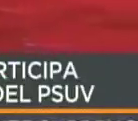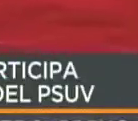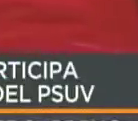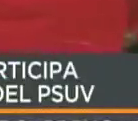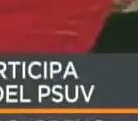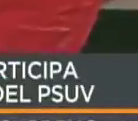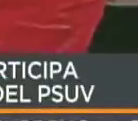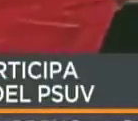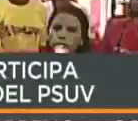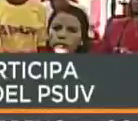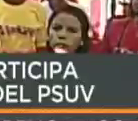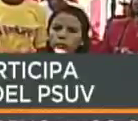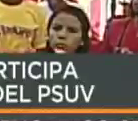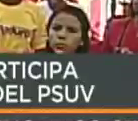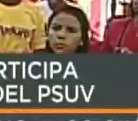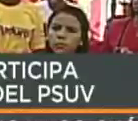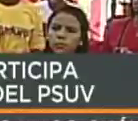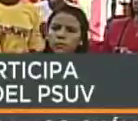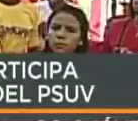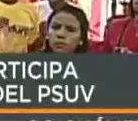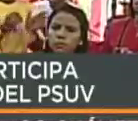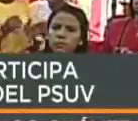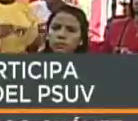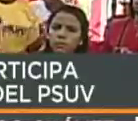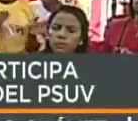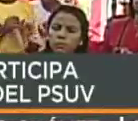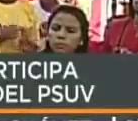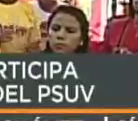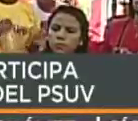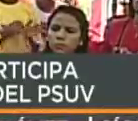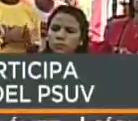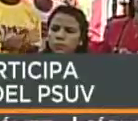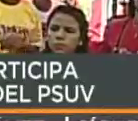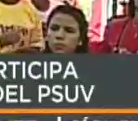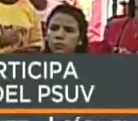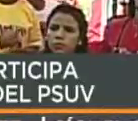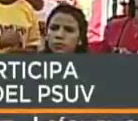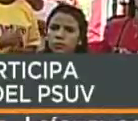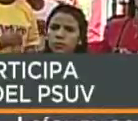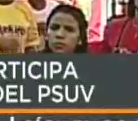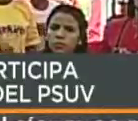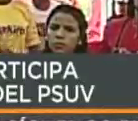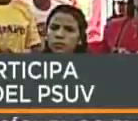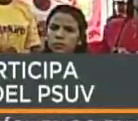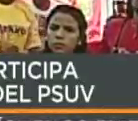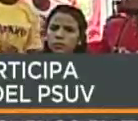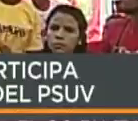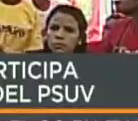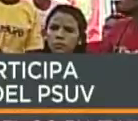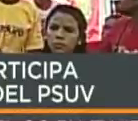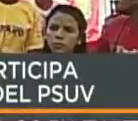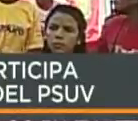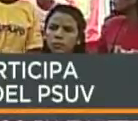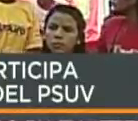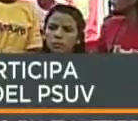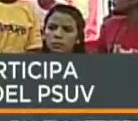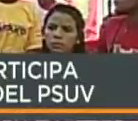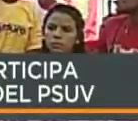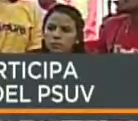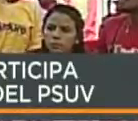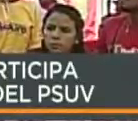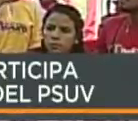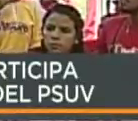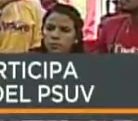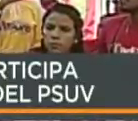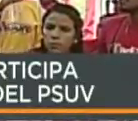el estandarte recientemente al presidente Nicolás Maduro. Elecciones también pautadas para el 20 de